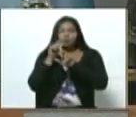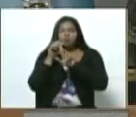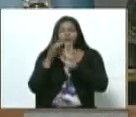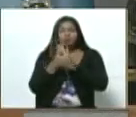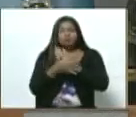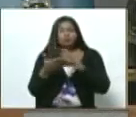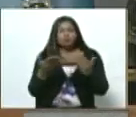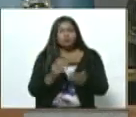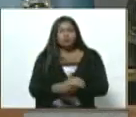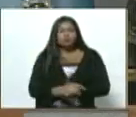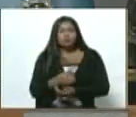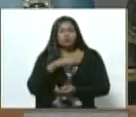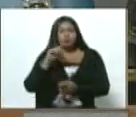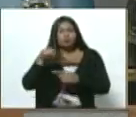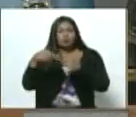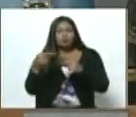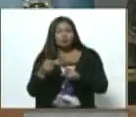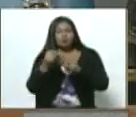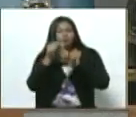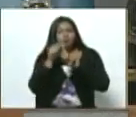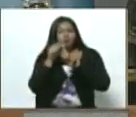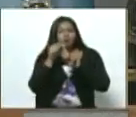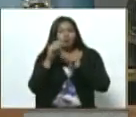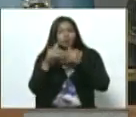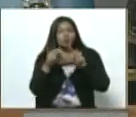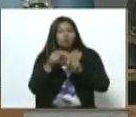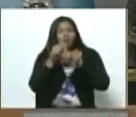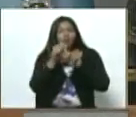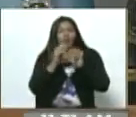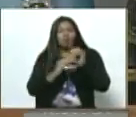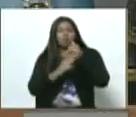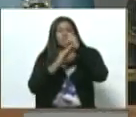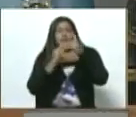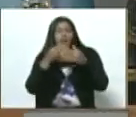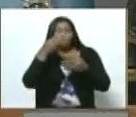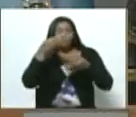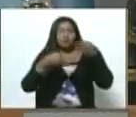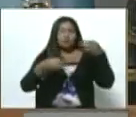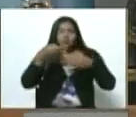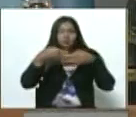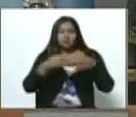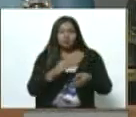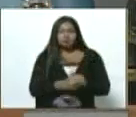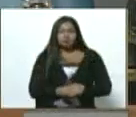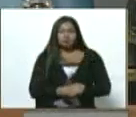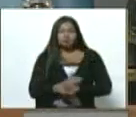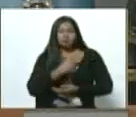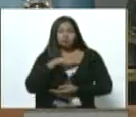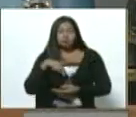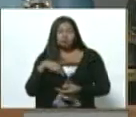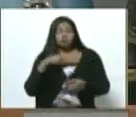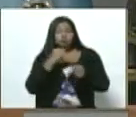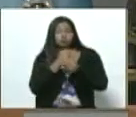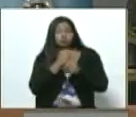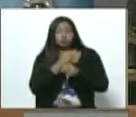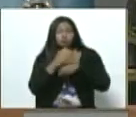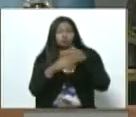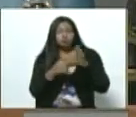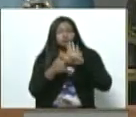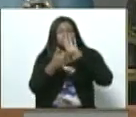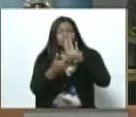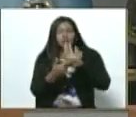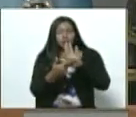y posteriormente elegir a la cabeza del Poder Judicial. Es un trabajo que